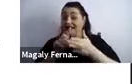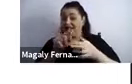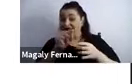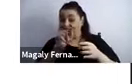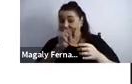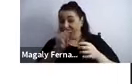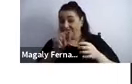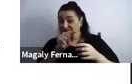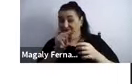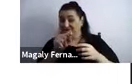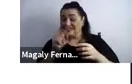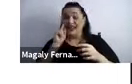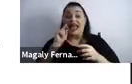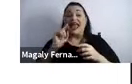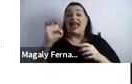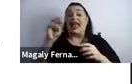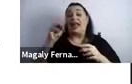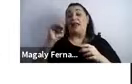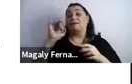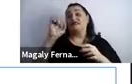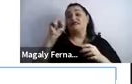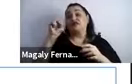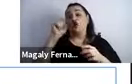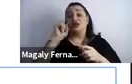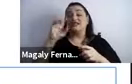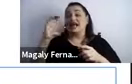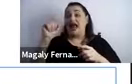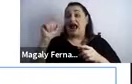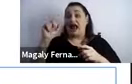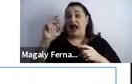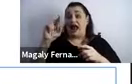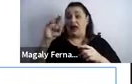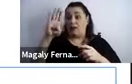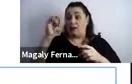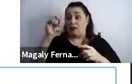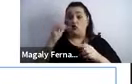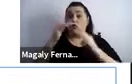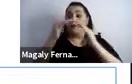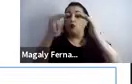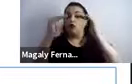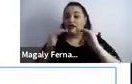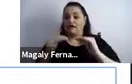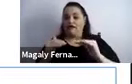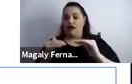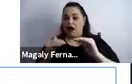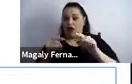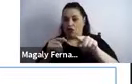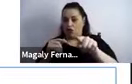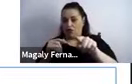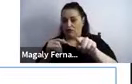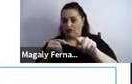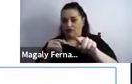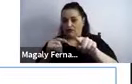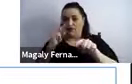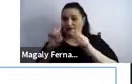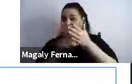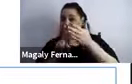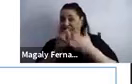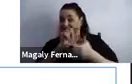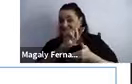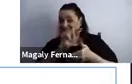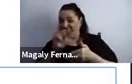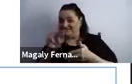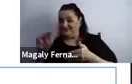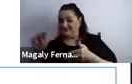tienen emisiones de carbono por debajo de este umbral que si lo